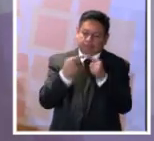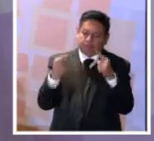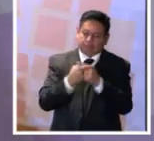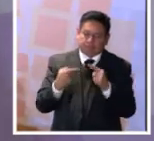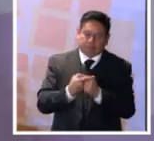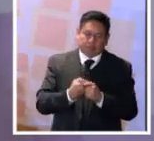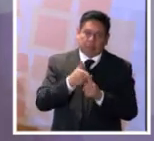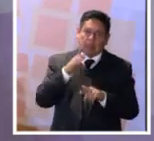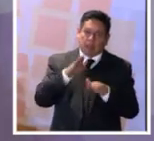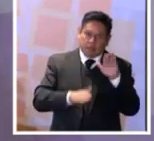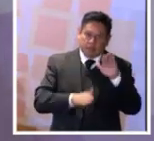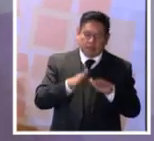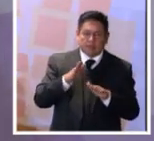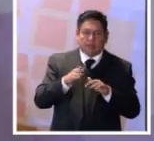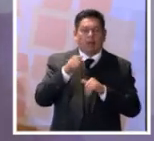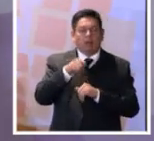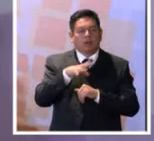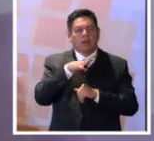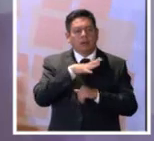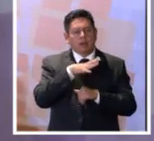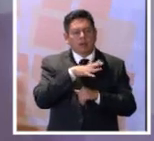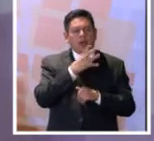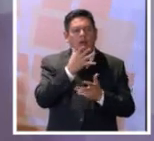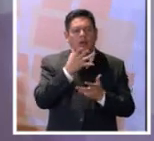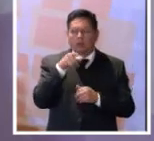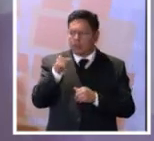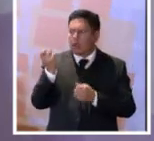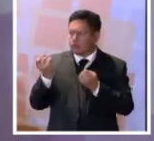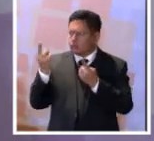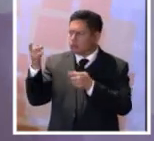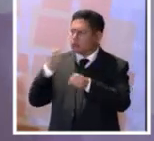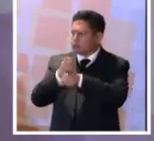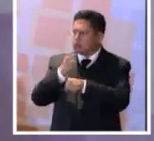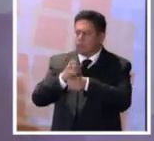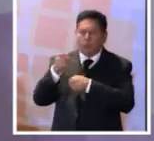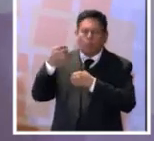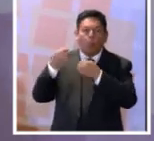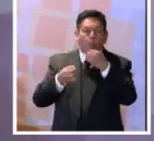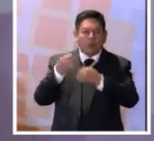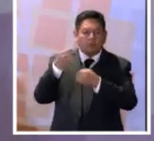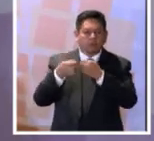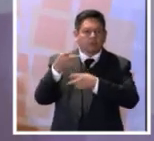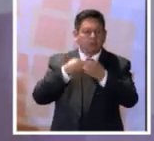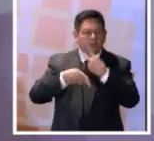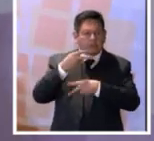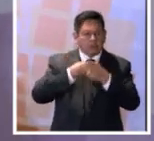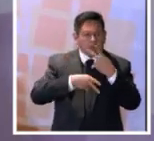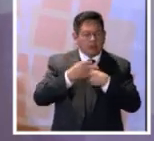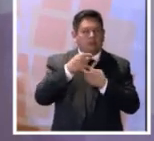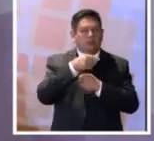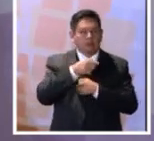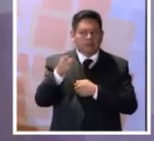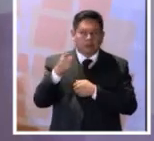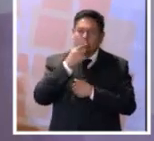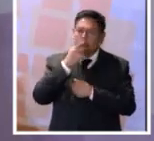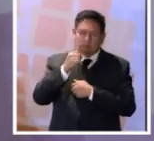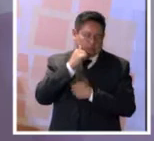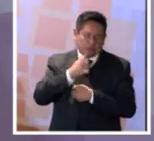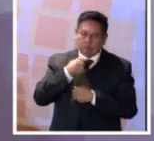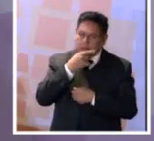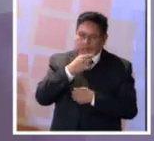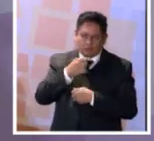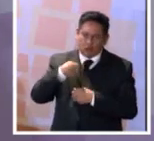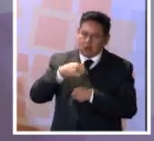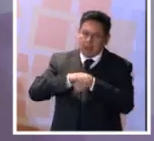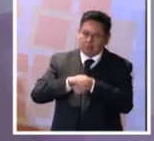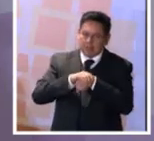Aquí hay magistradas y magistrados de esas entidades federativas a quienes siempre reitero mi amistad y respeto,